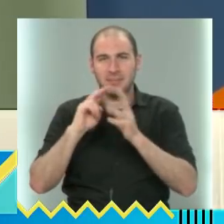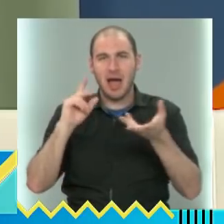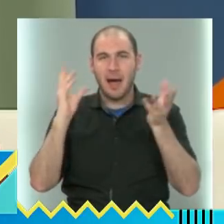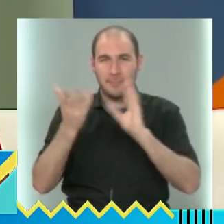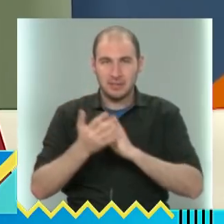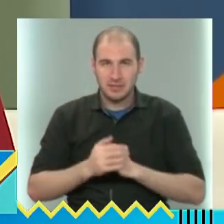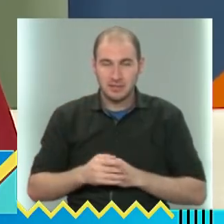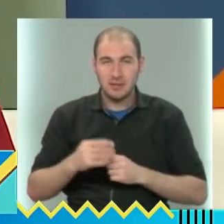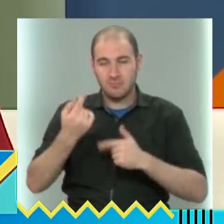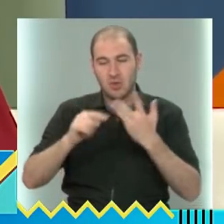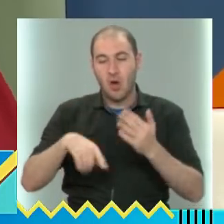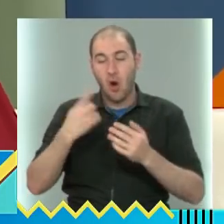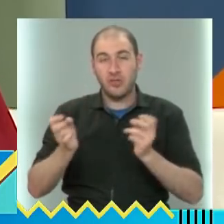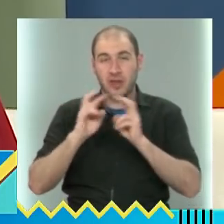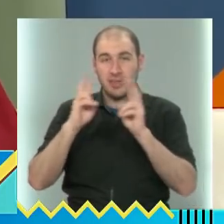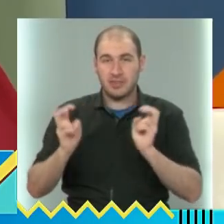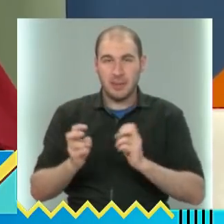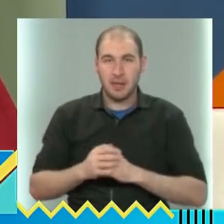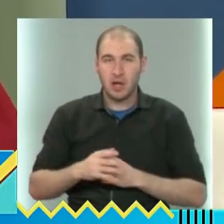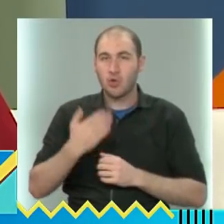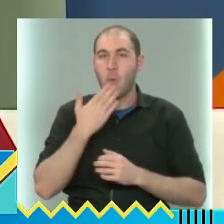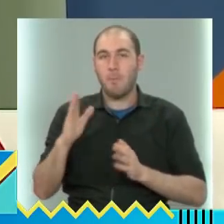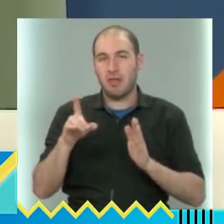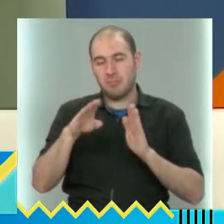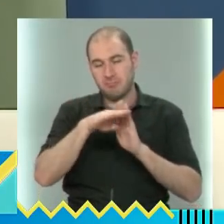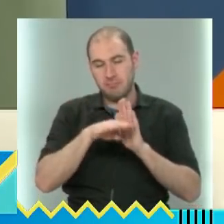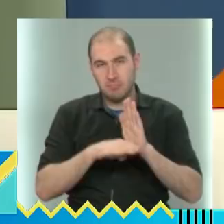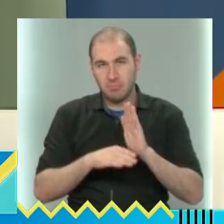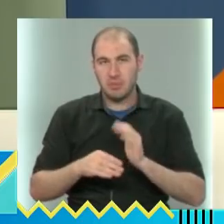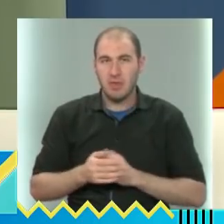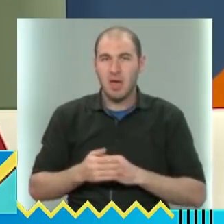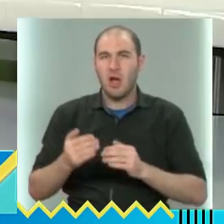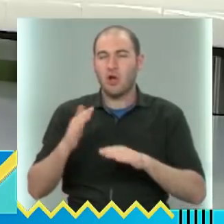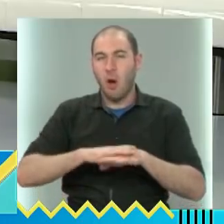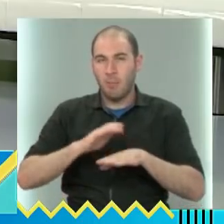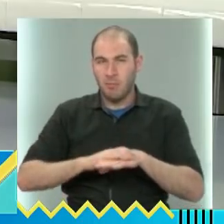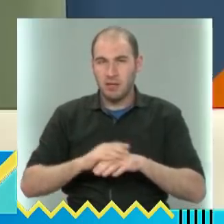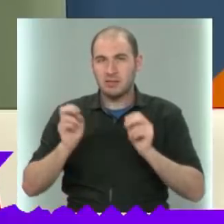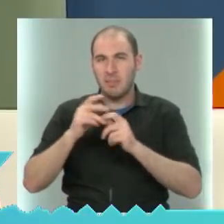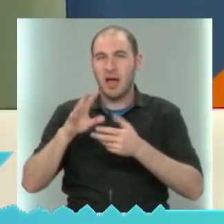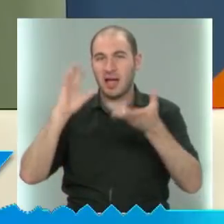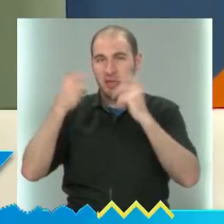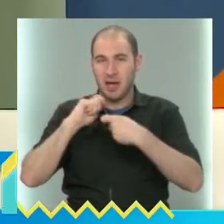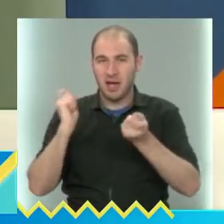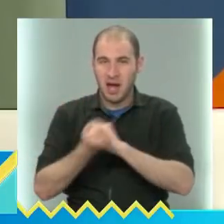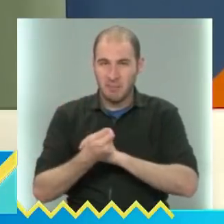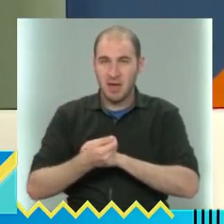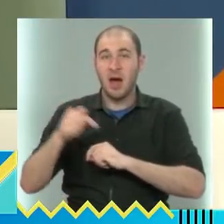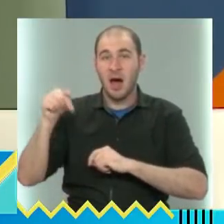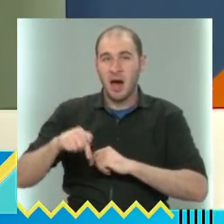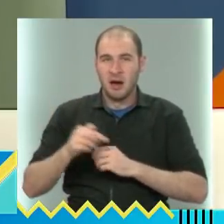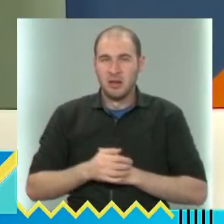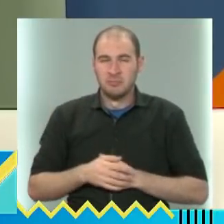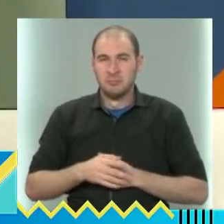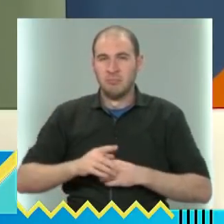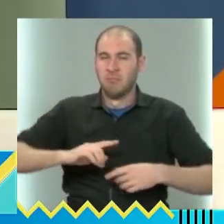ambientales, entre otras la cuestión del cumplimiento de cierto compromiso con las cuestiones del cambio climático, y ahora vemos